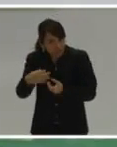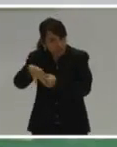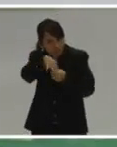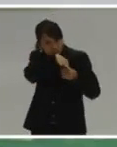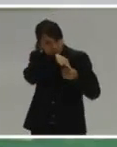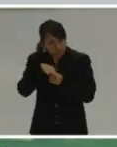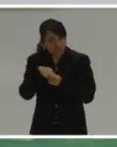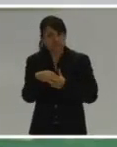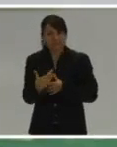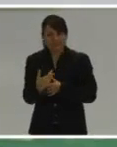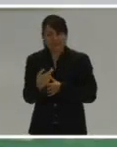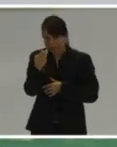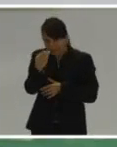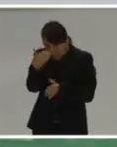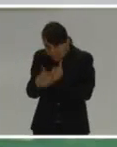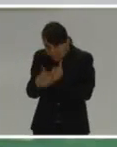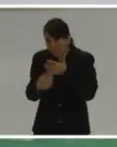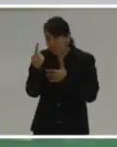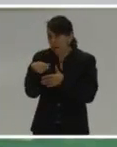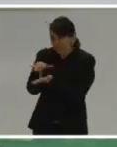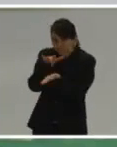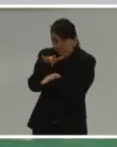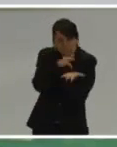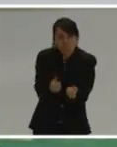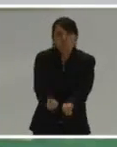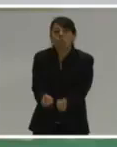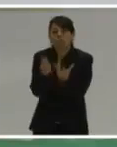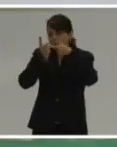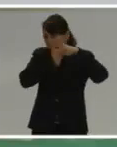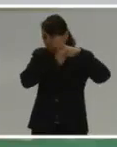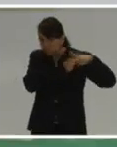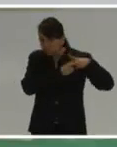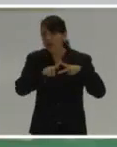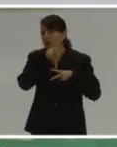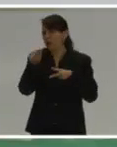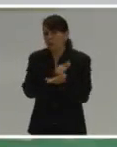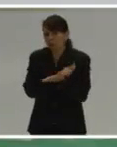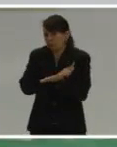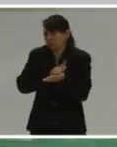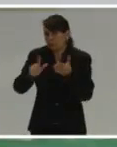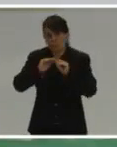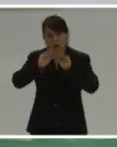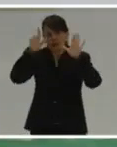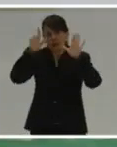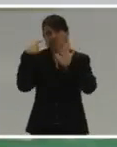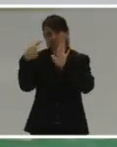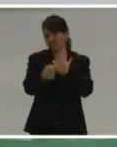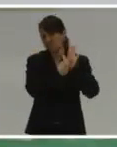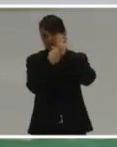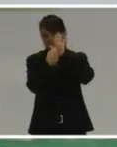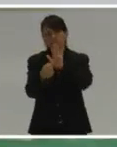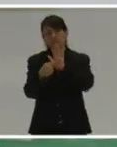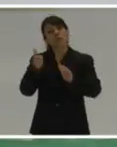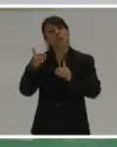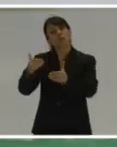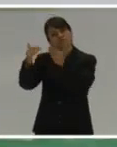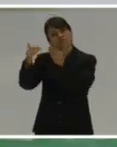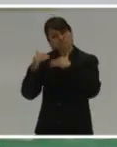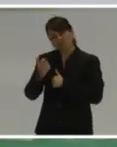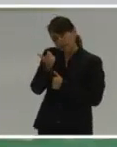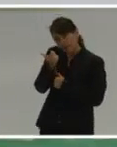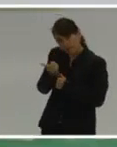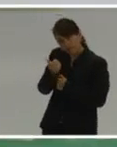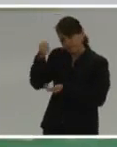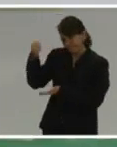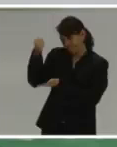pueda visibilizar. En lo económico, ¿no? Porque es administración de estos recursos y va y